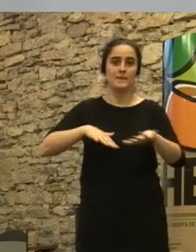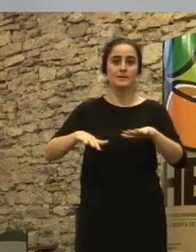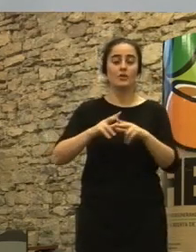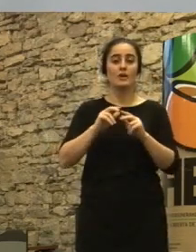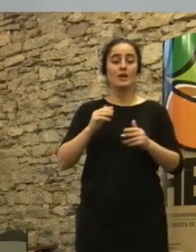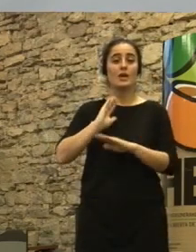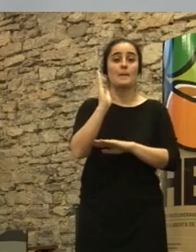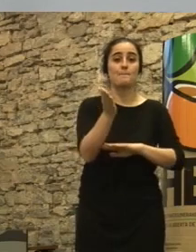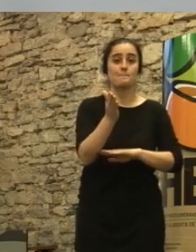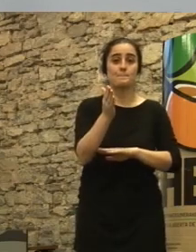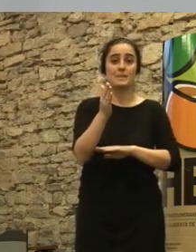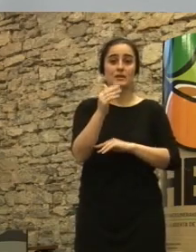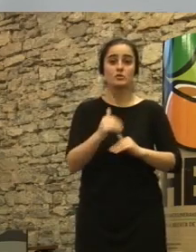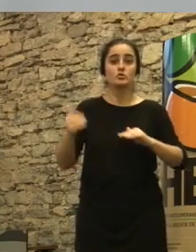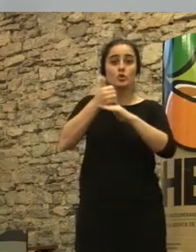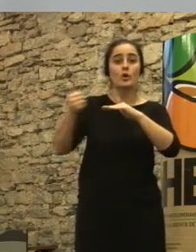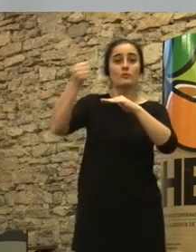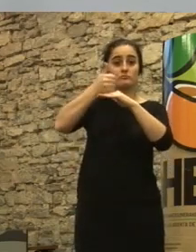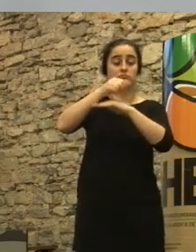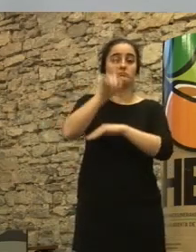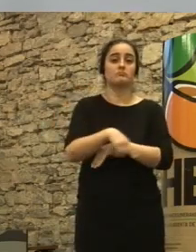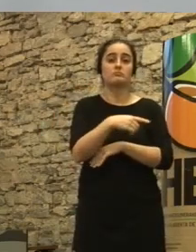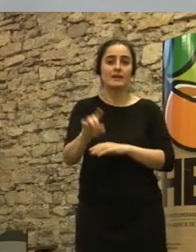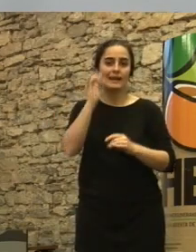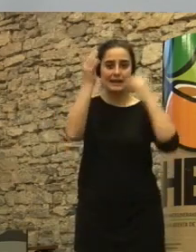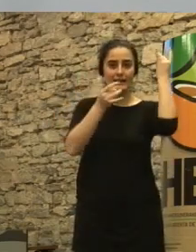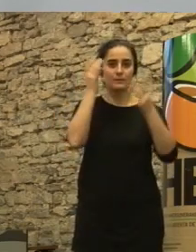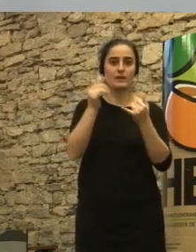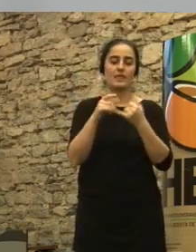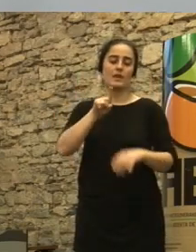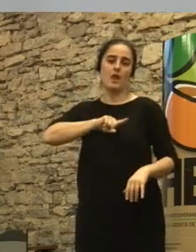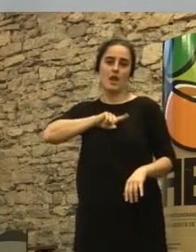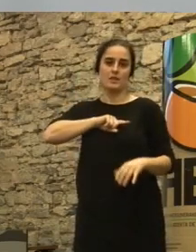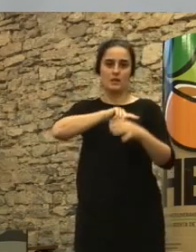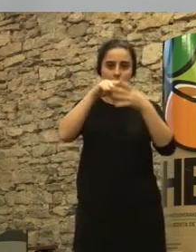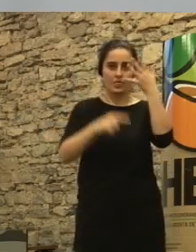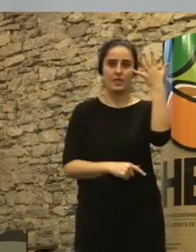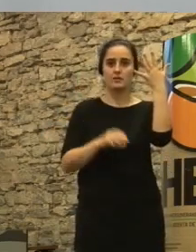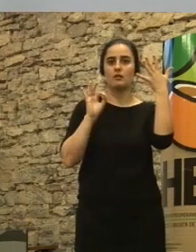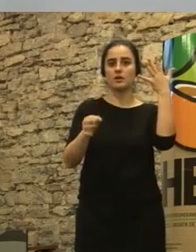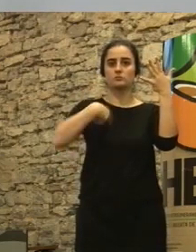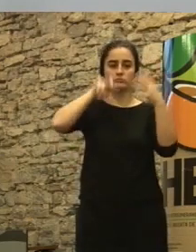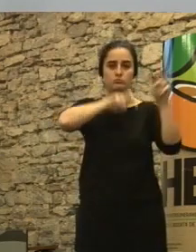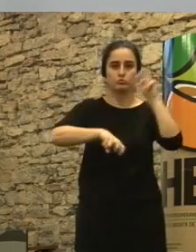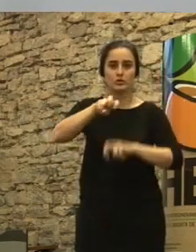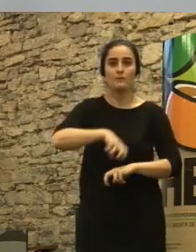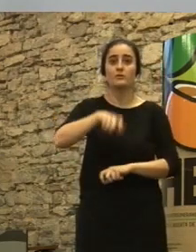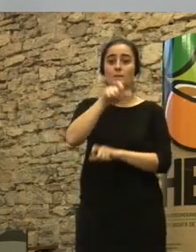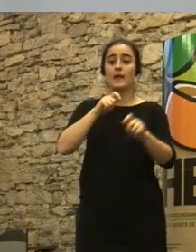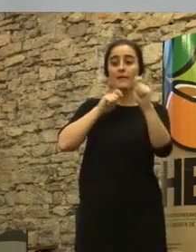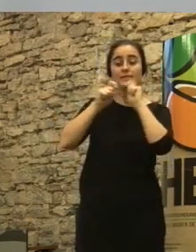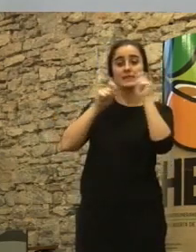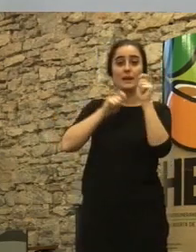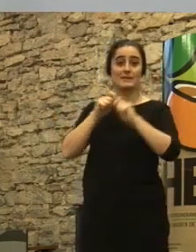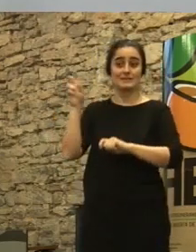impacto, escalabilidad, creatividad y fibra ética. Boom, boom, boom, boom, boom. Vienen los entrevistadores,